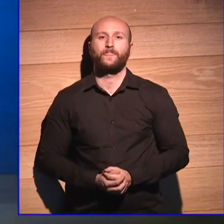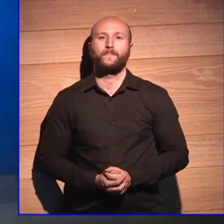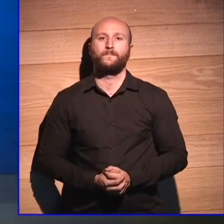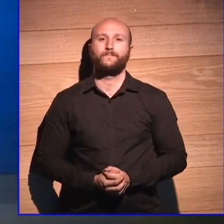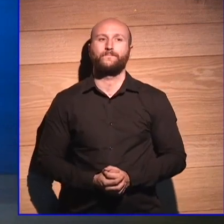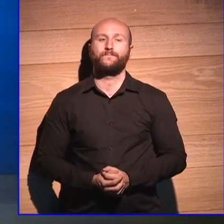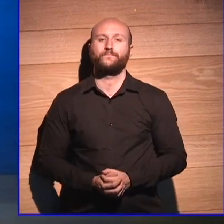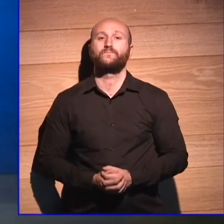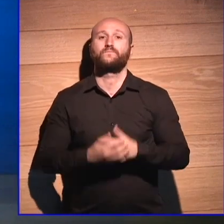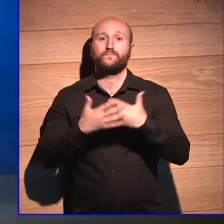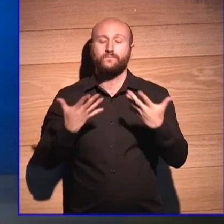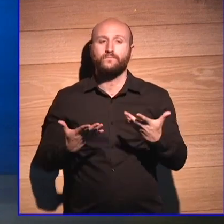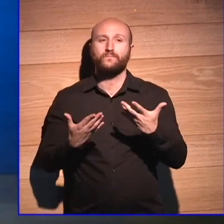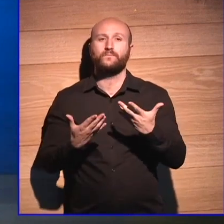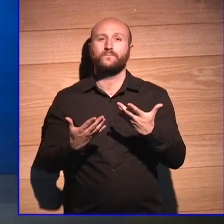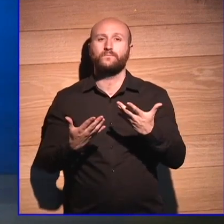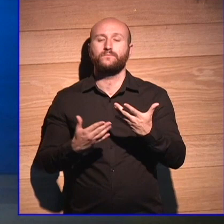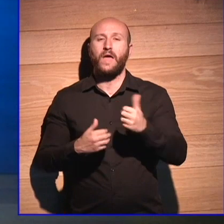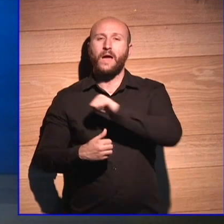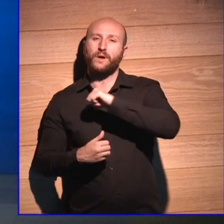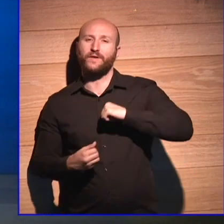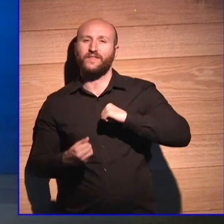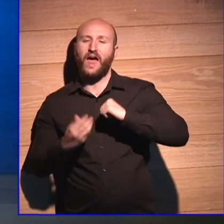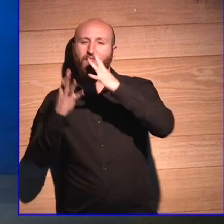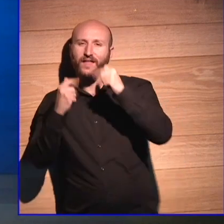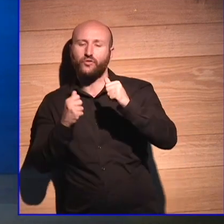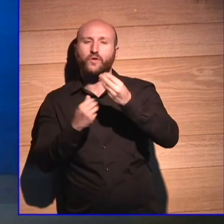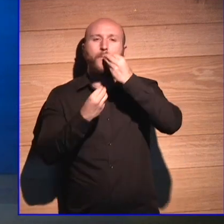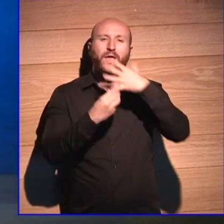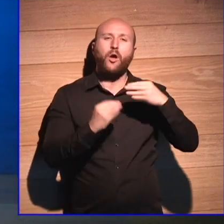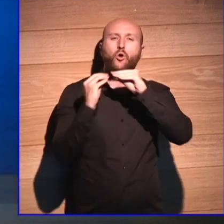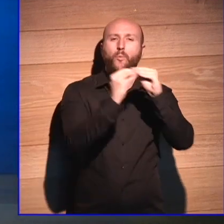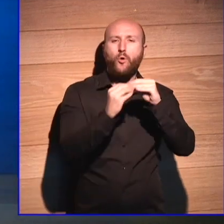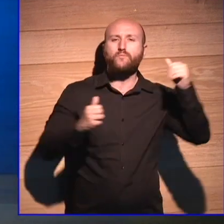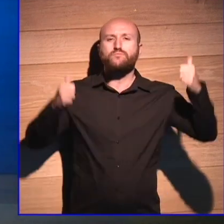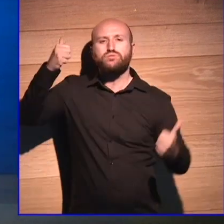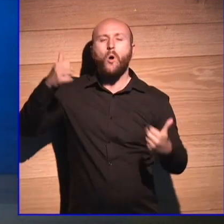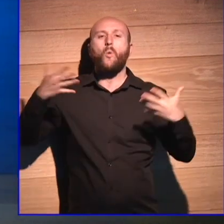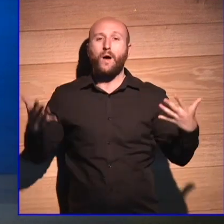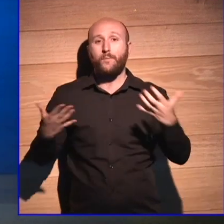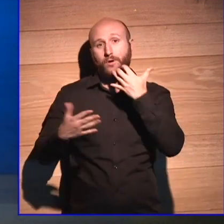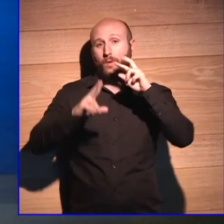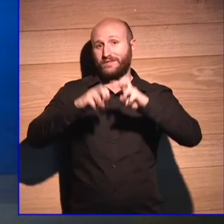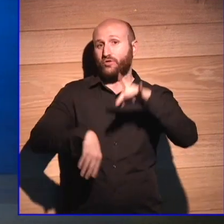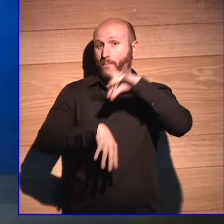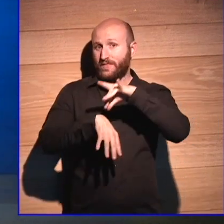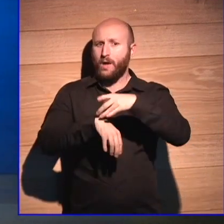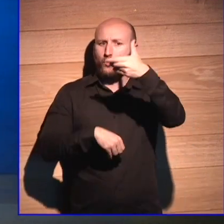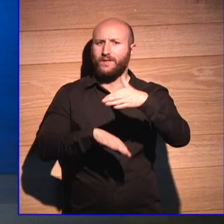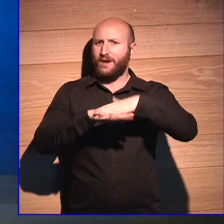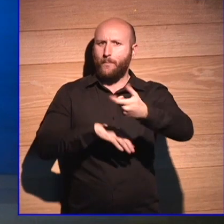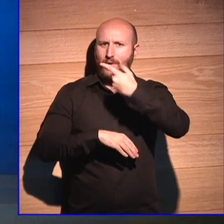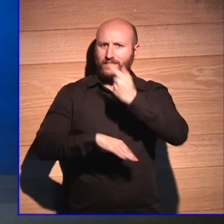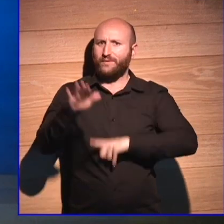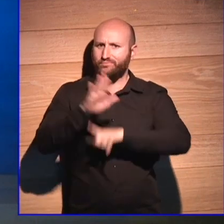¿Cuándo debe prevalecer el bien común sobre la privacidad de los datos personales? Por ejemplo, en la investigación médica, ¿no? Es importante para la medicina